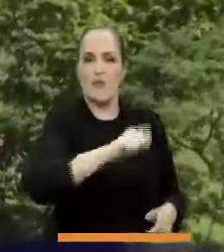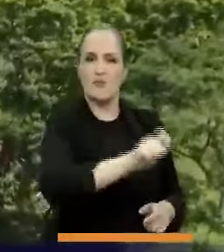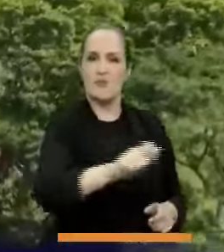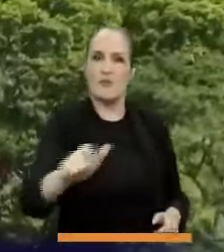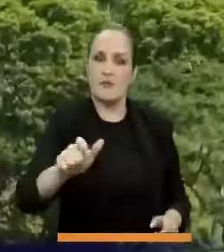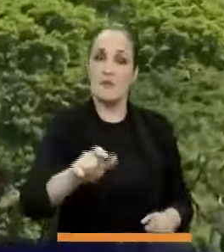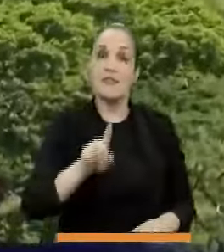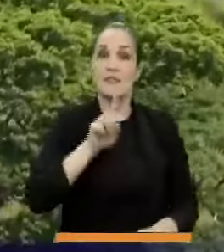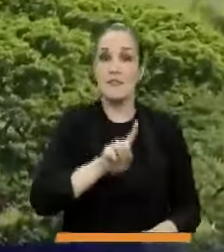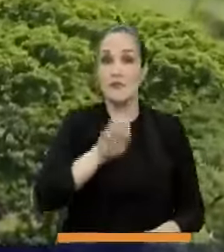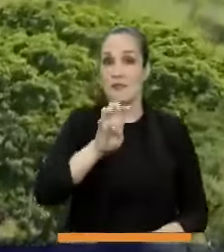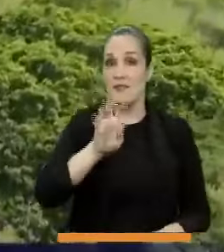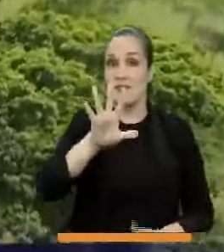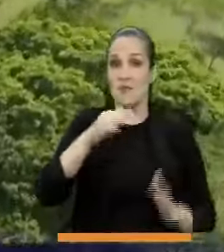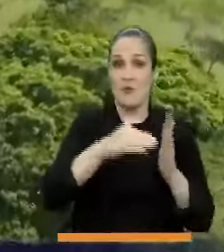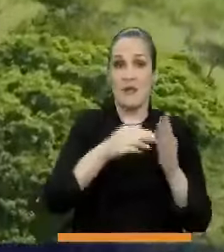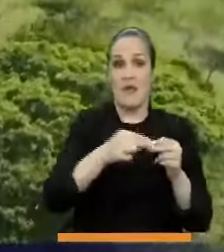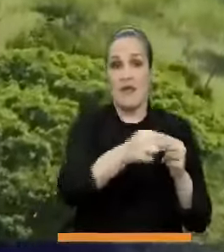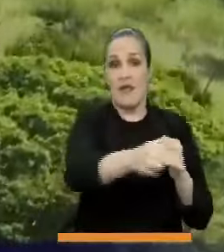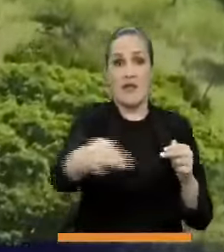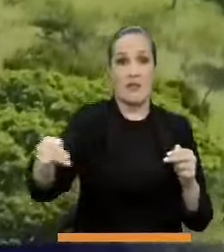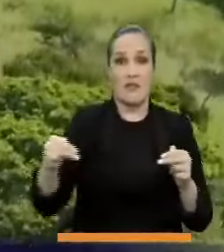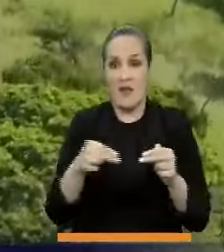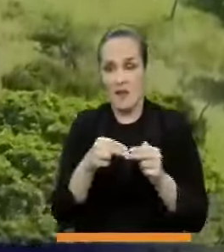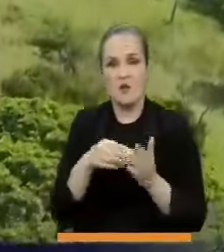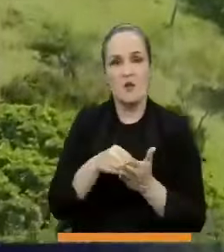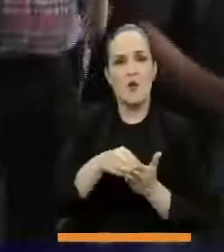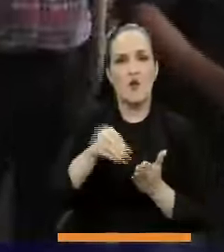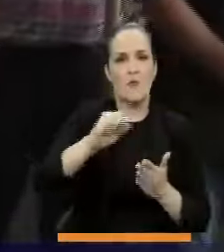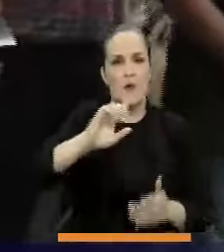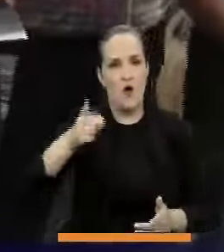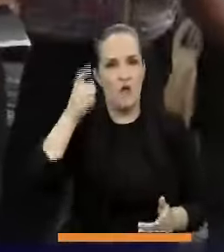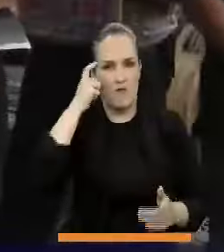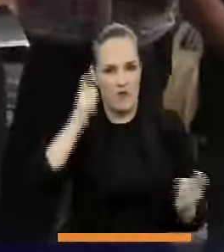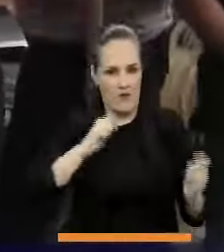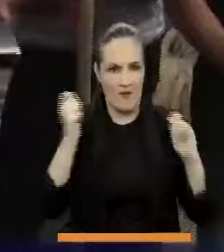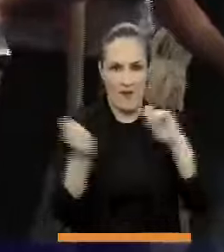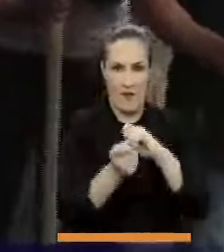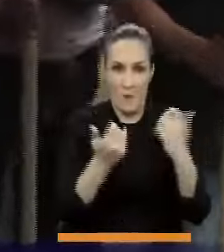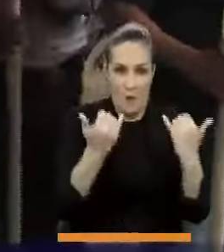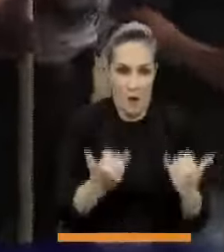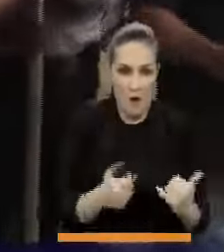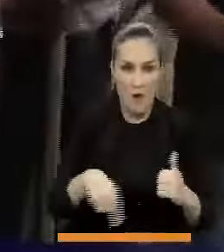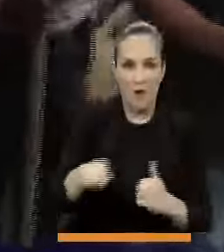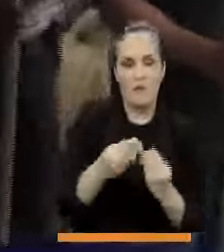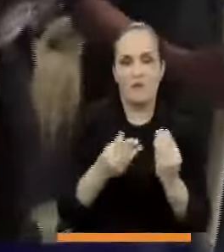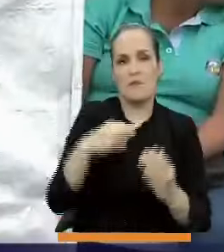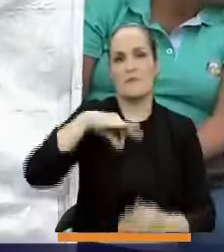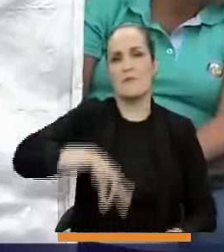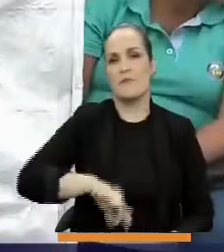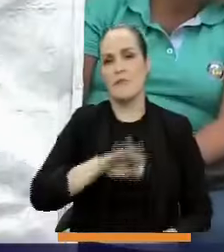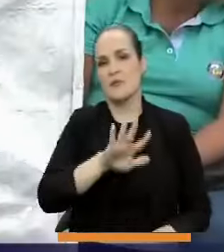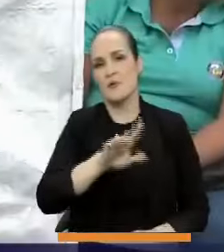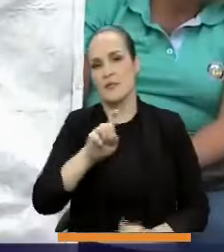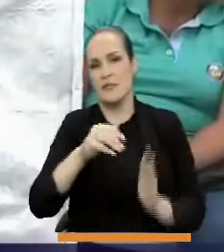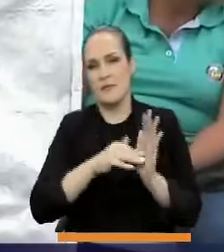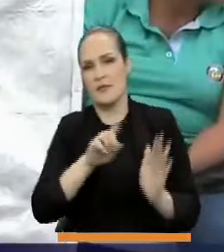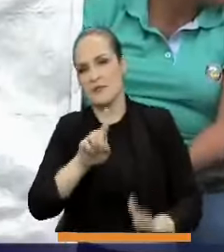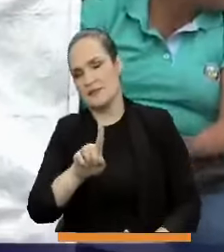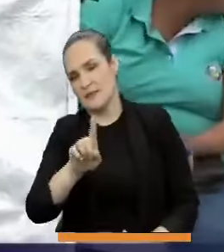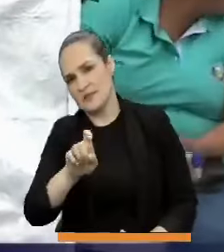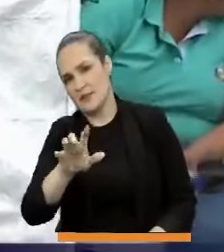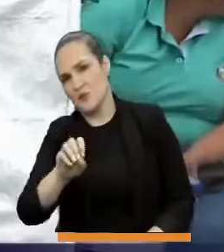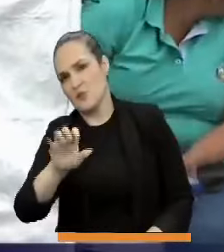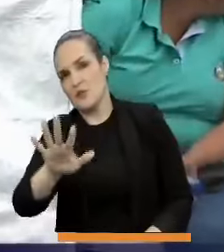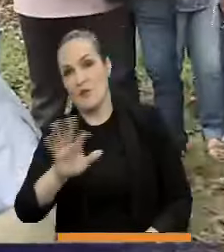las 195 mil hectáreas adquiridas en el gobierno del cambio, han logrado beneficiar a 56.605 familias,